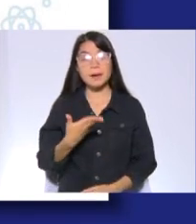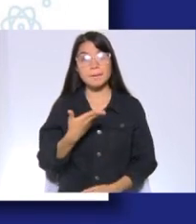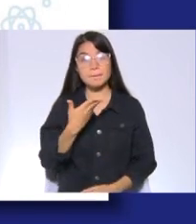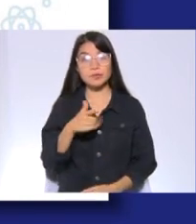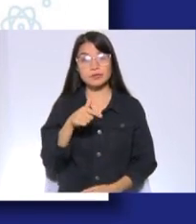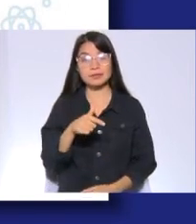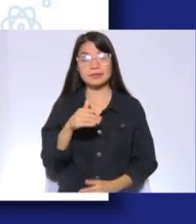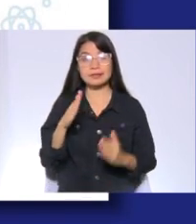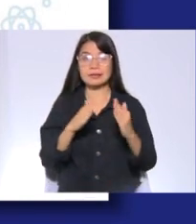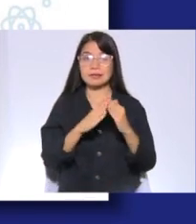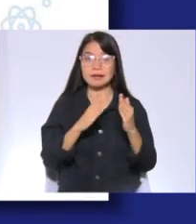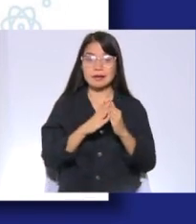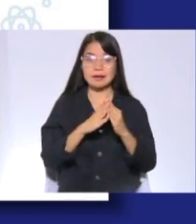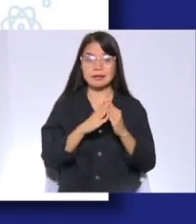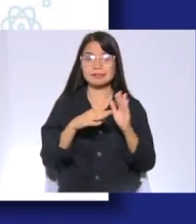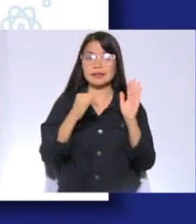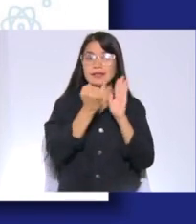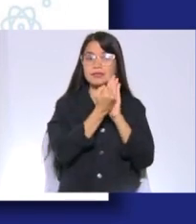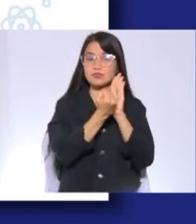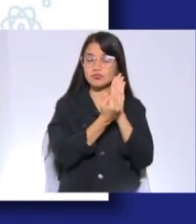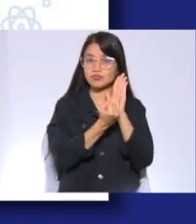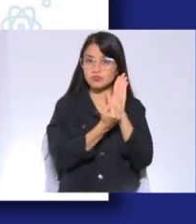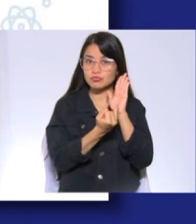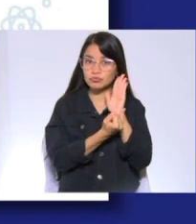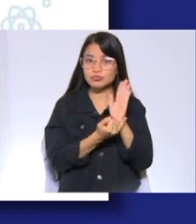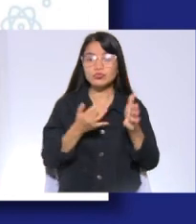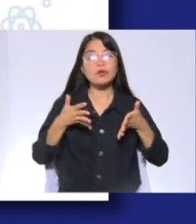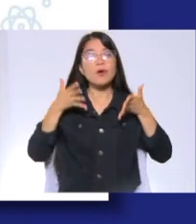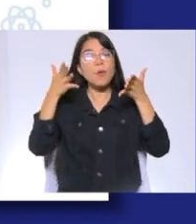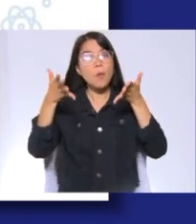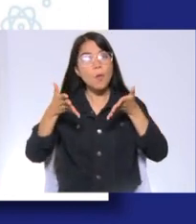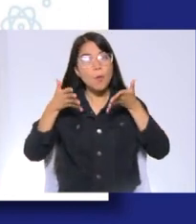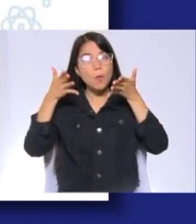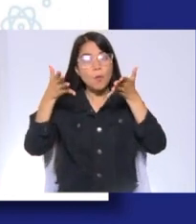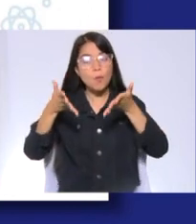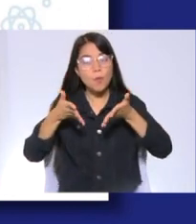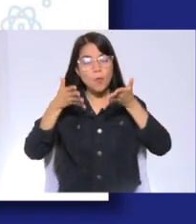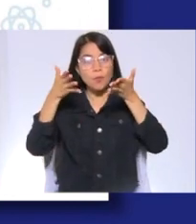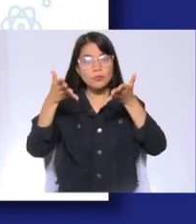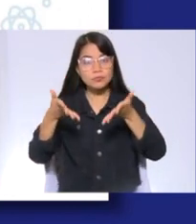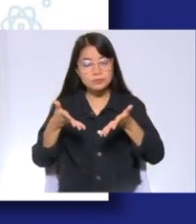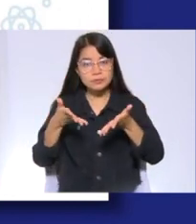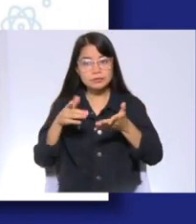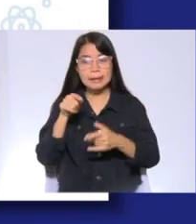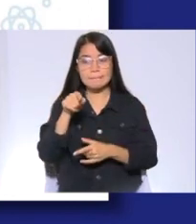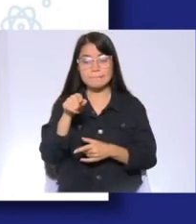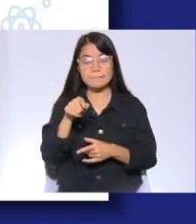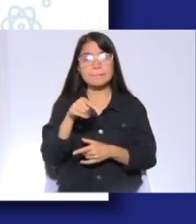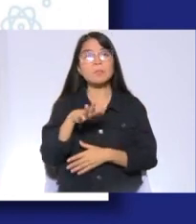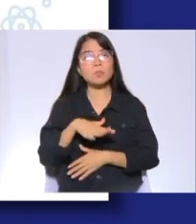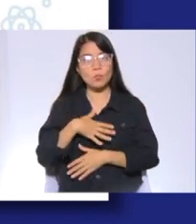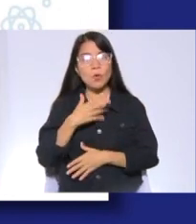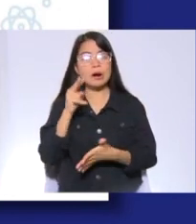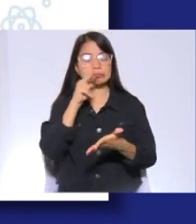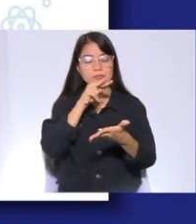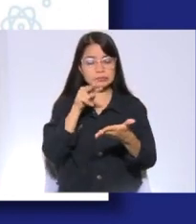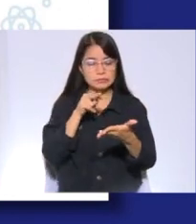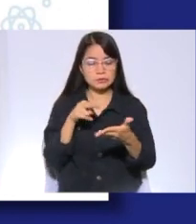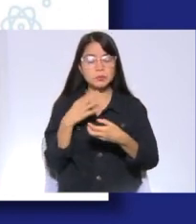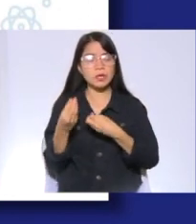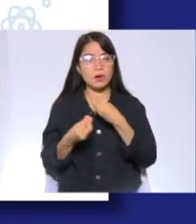recados, ciertas instrucciones verbales para que ellos puedan luego realizar las lecturas determinadas.